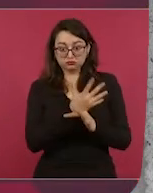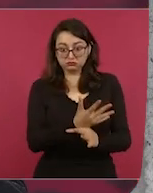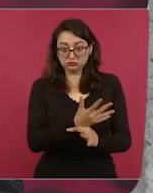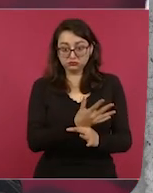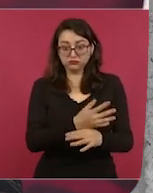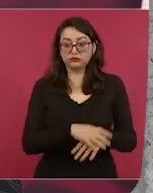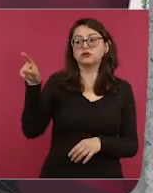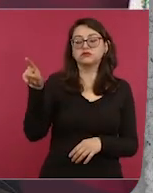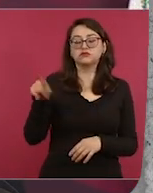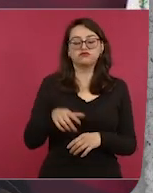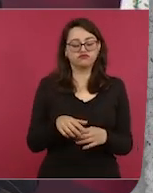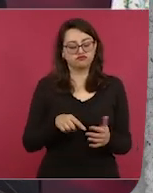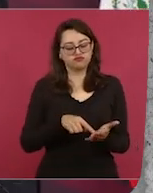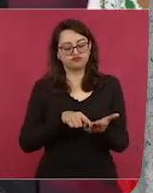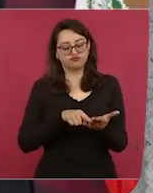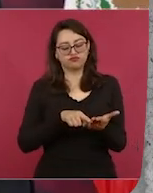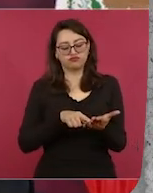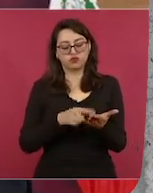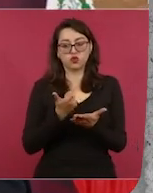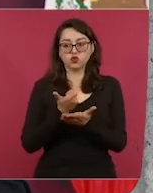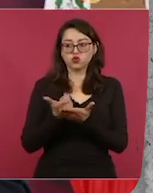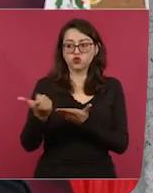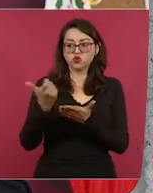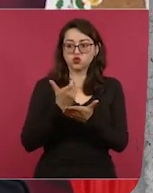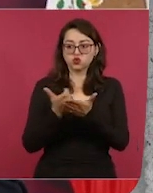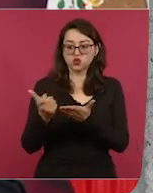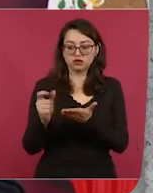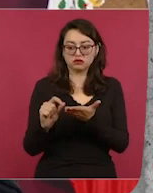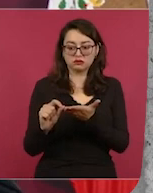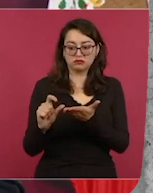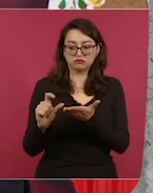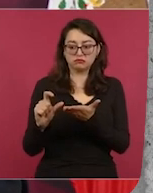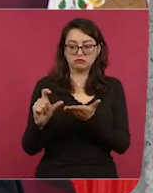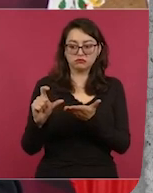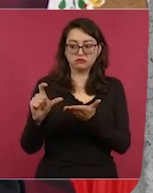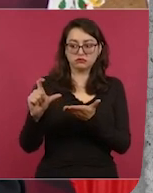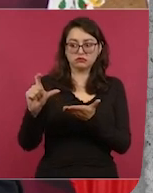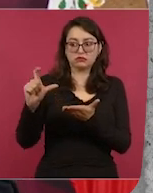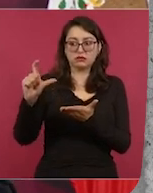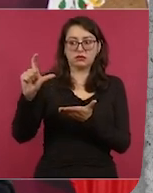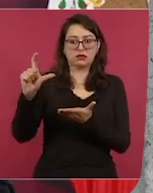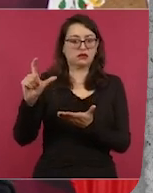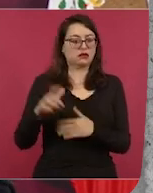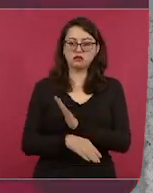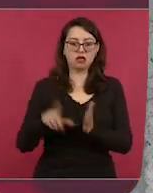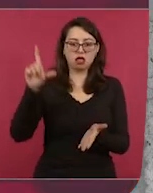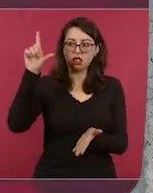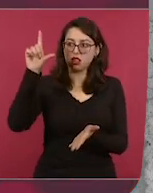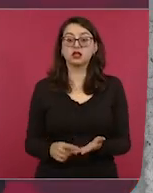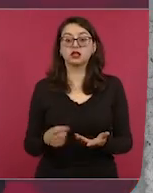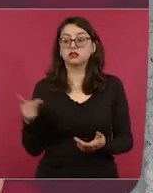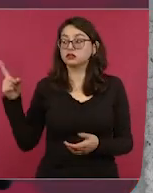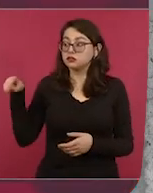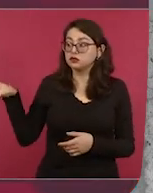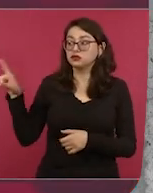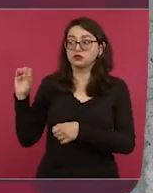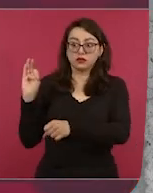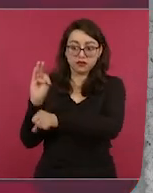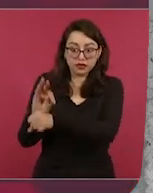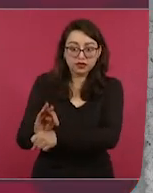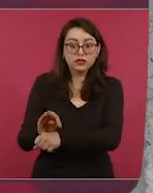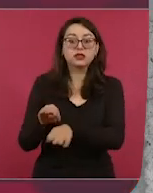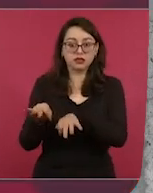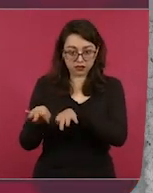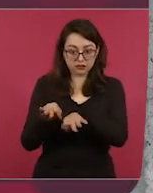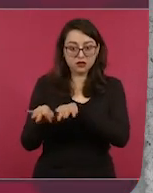ellos para que no se deteriorar el salario como sucedió en 40 años nada qué hicieron